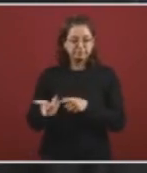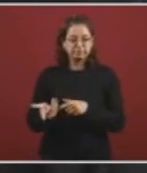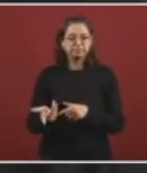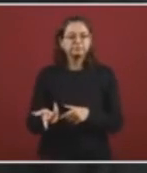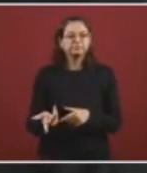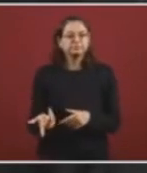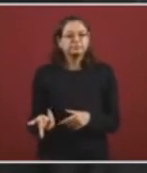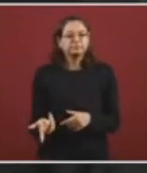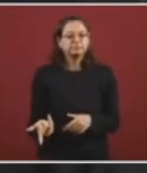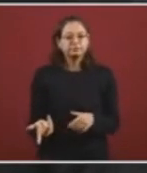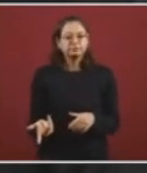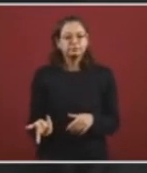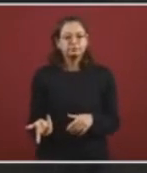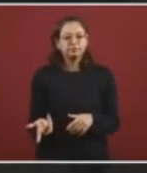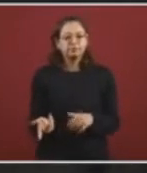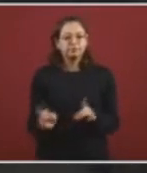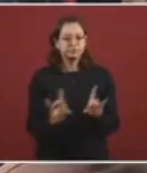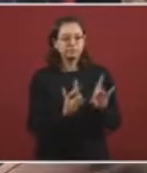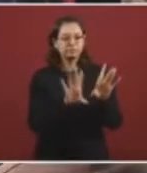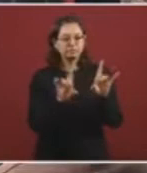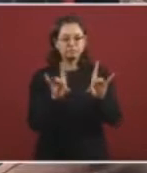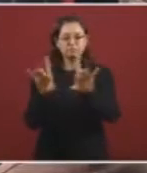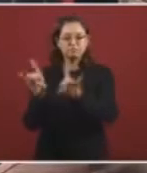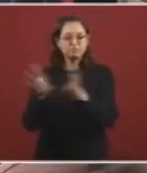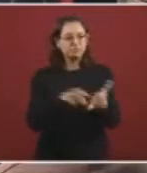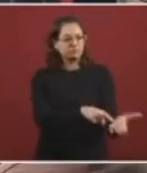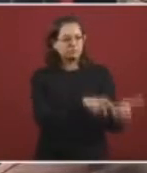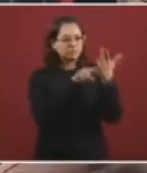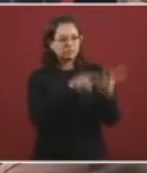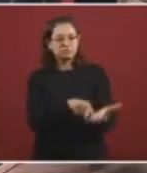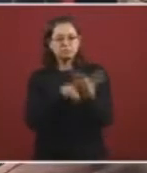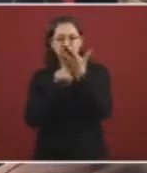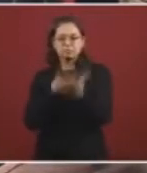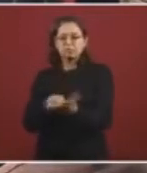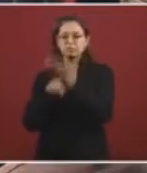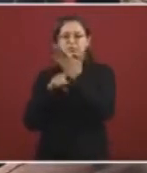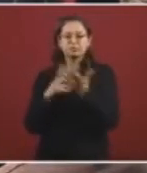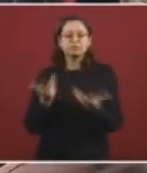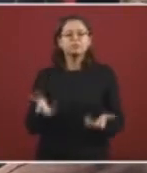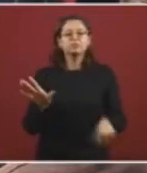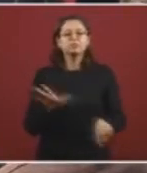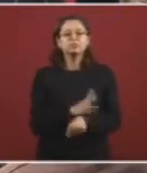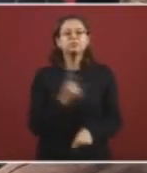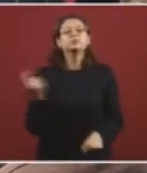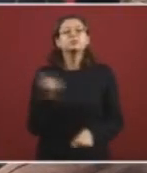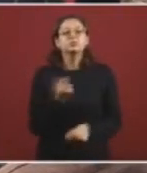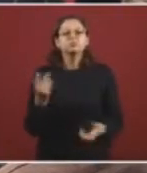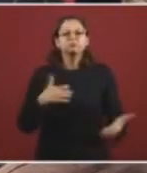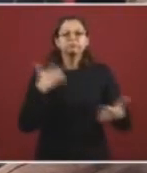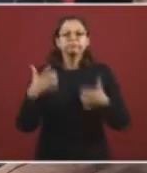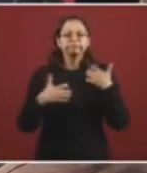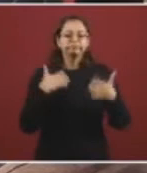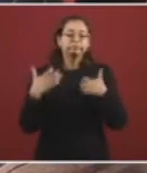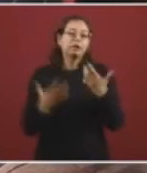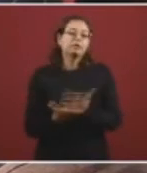pues ¿por qué sale todo esto? Porque hay una nueva política.